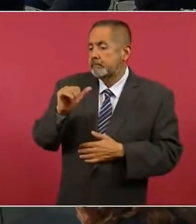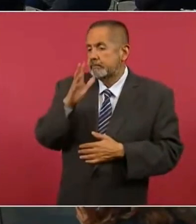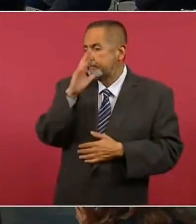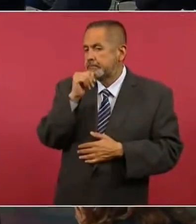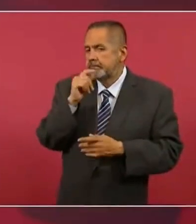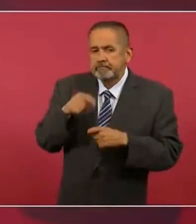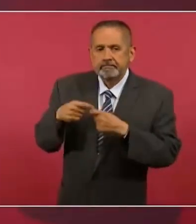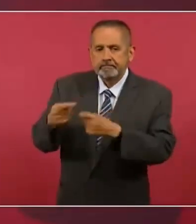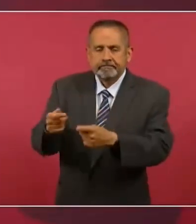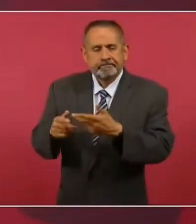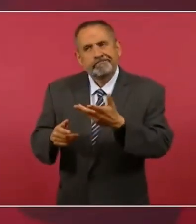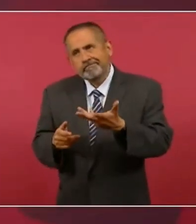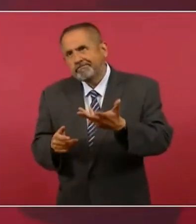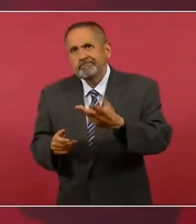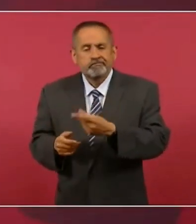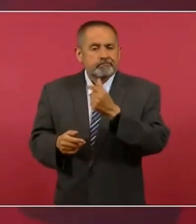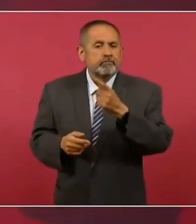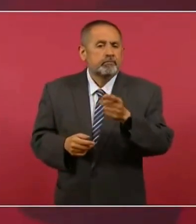o